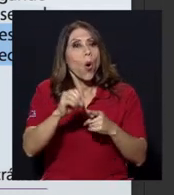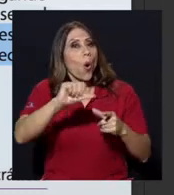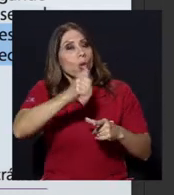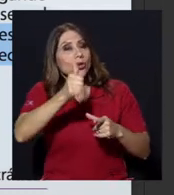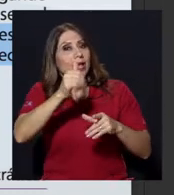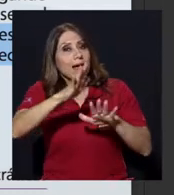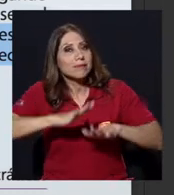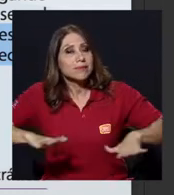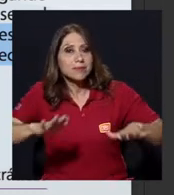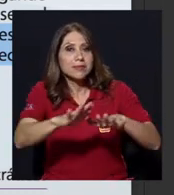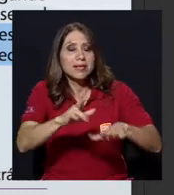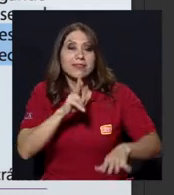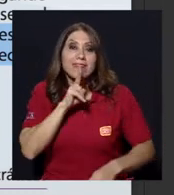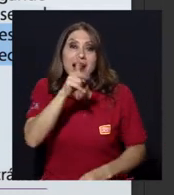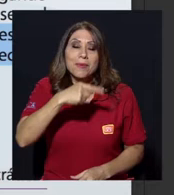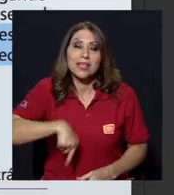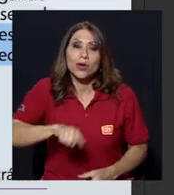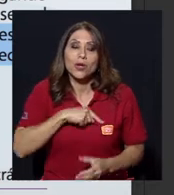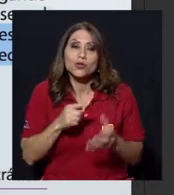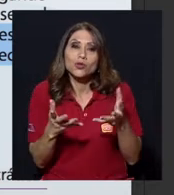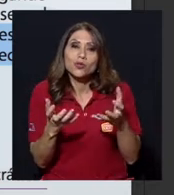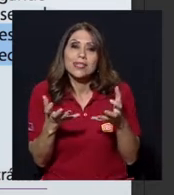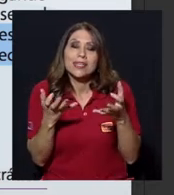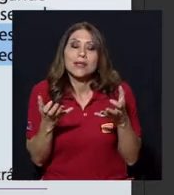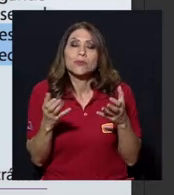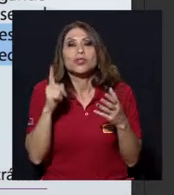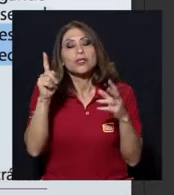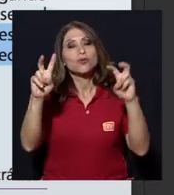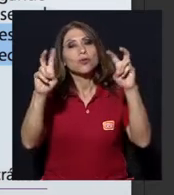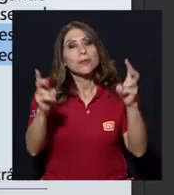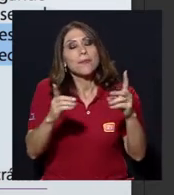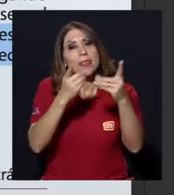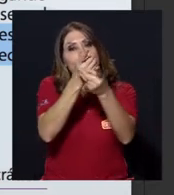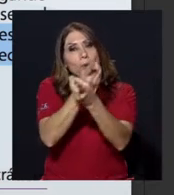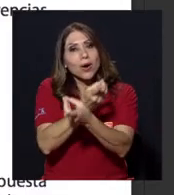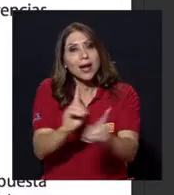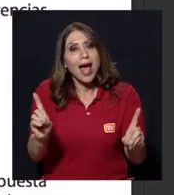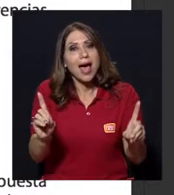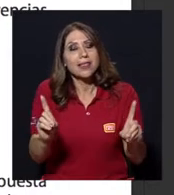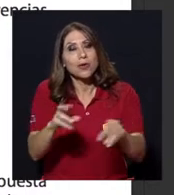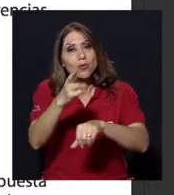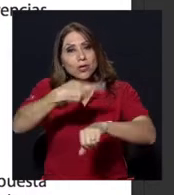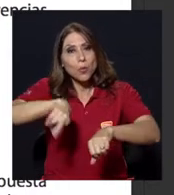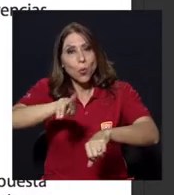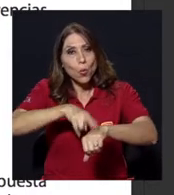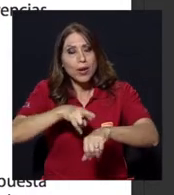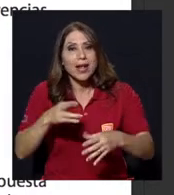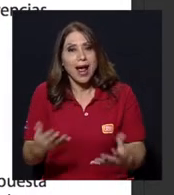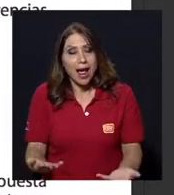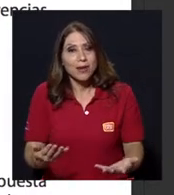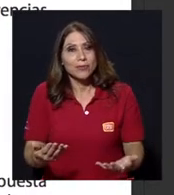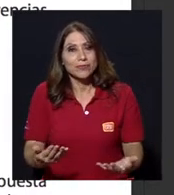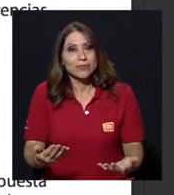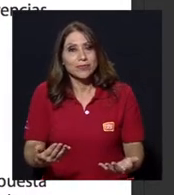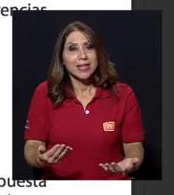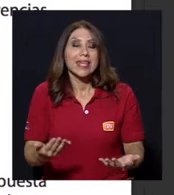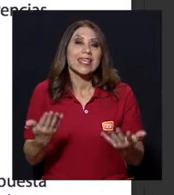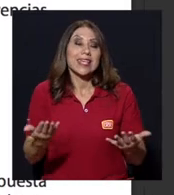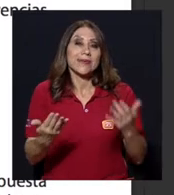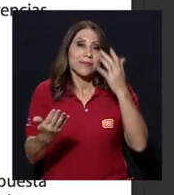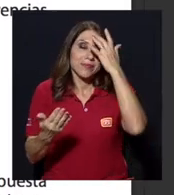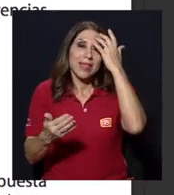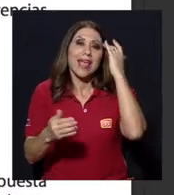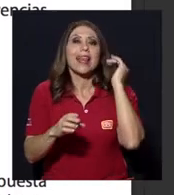realmente lo que aspiramos, yo creo que es una cuestión democrática, republicana, Y el Estado, no puede,